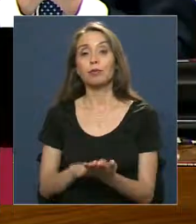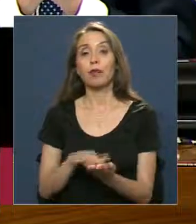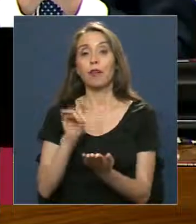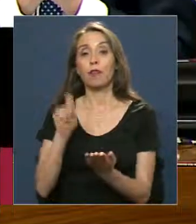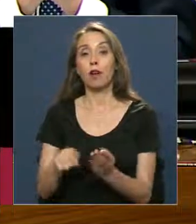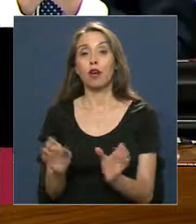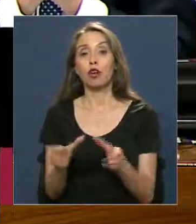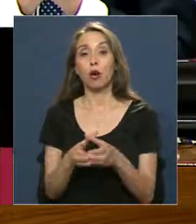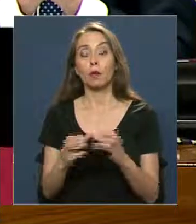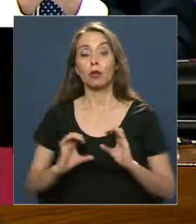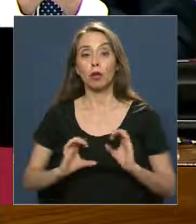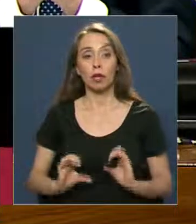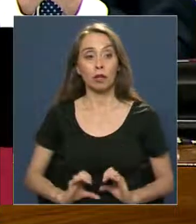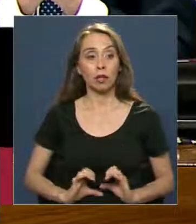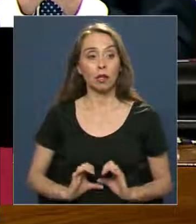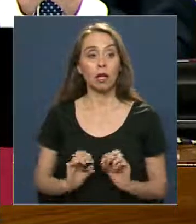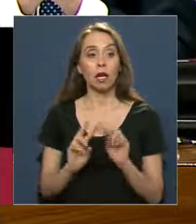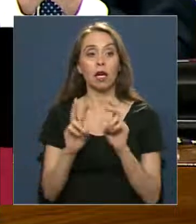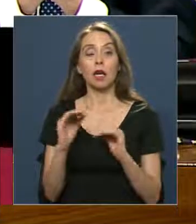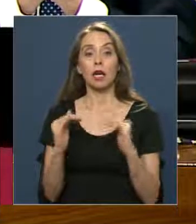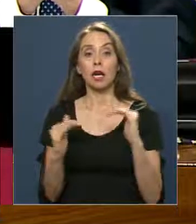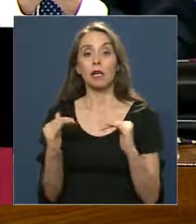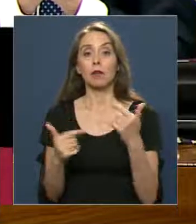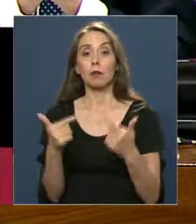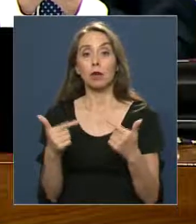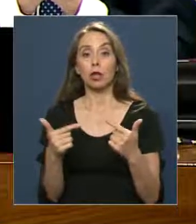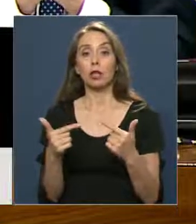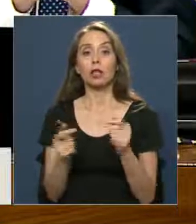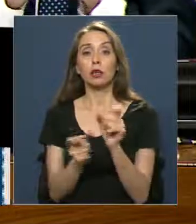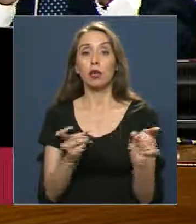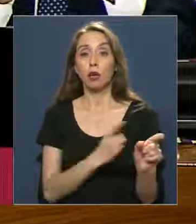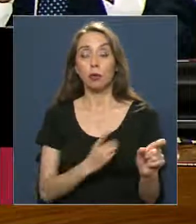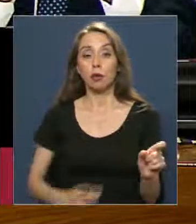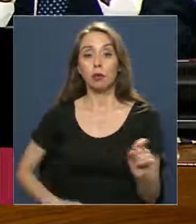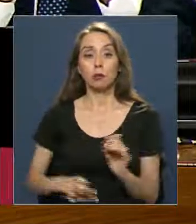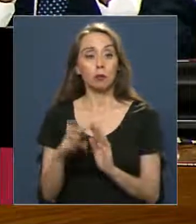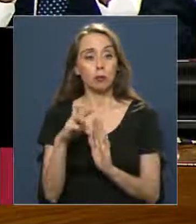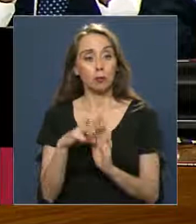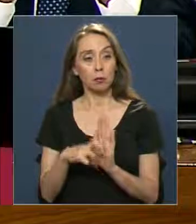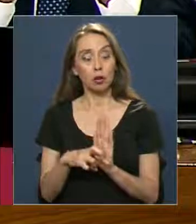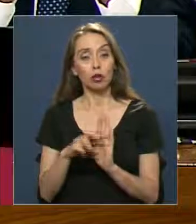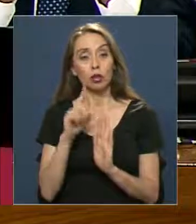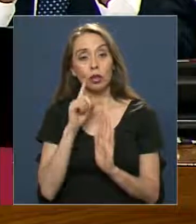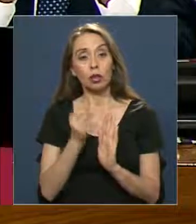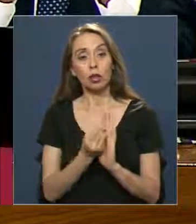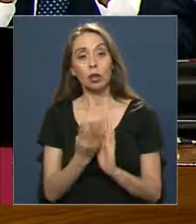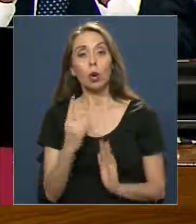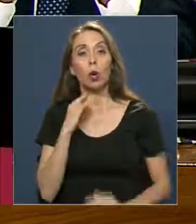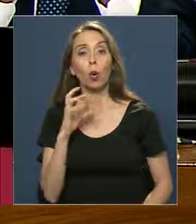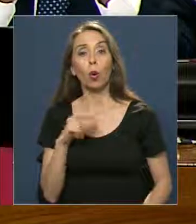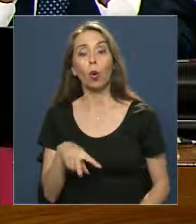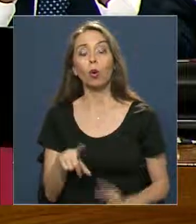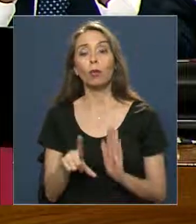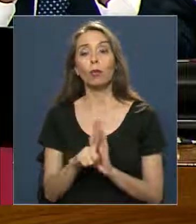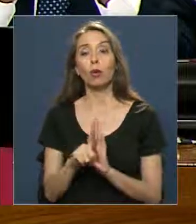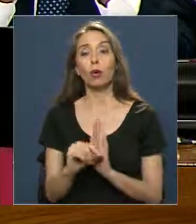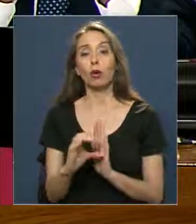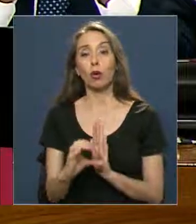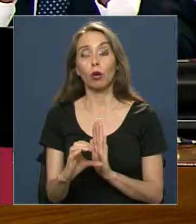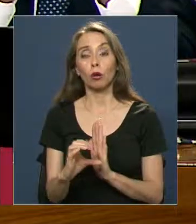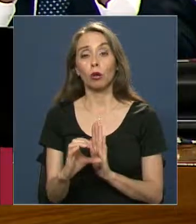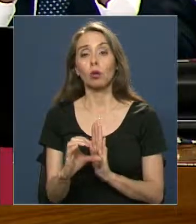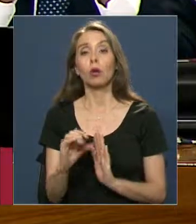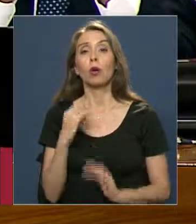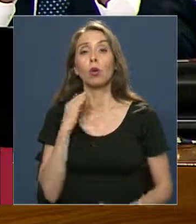dice que por tema de equilibrio político, parlamentario, los diputados en los proyectos con quórum de ley orgánica constitucional,